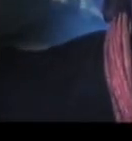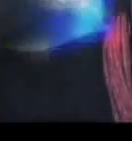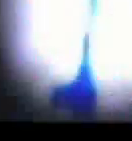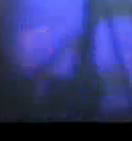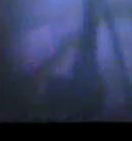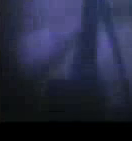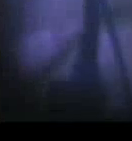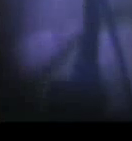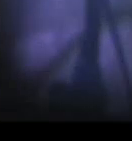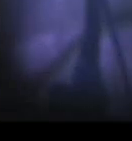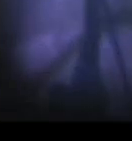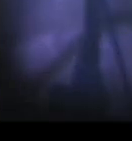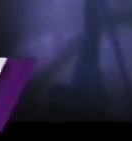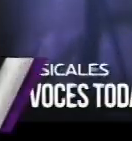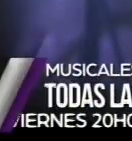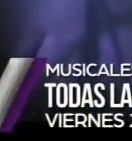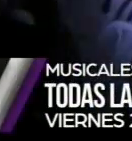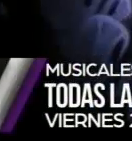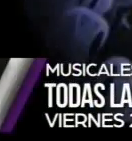Sobre esta tierra,